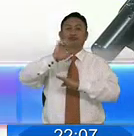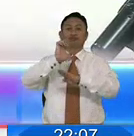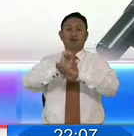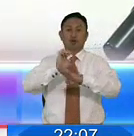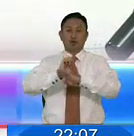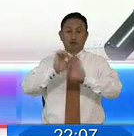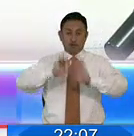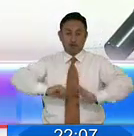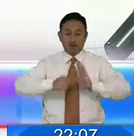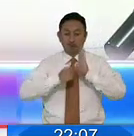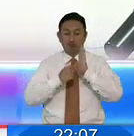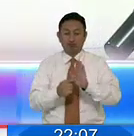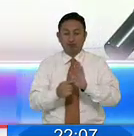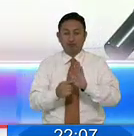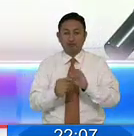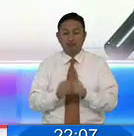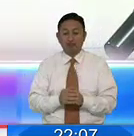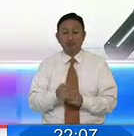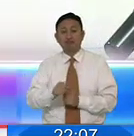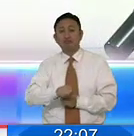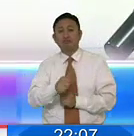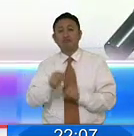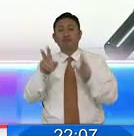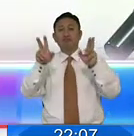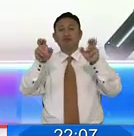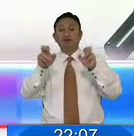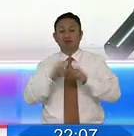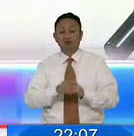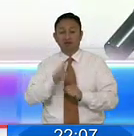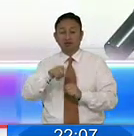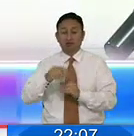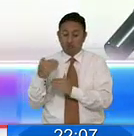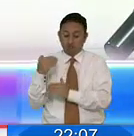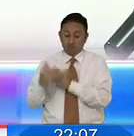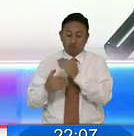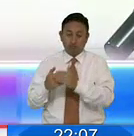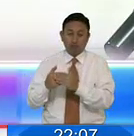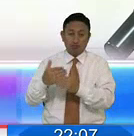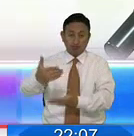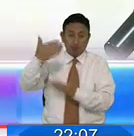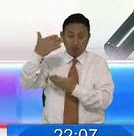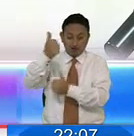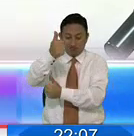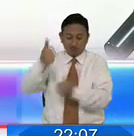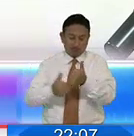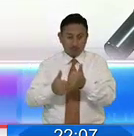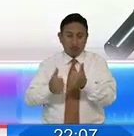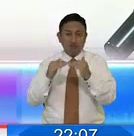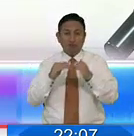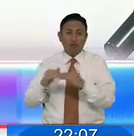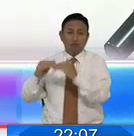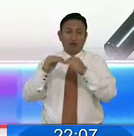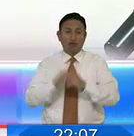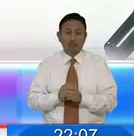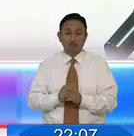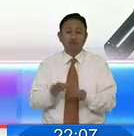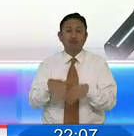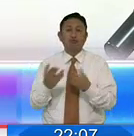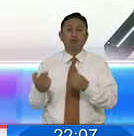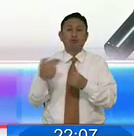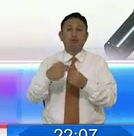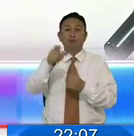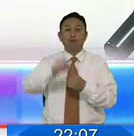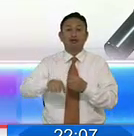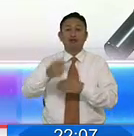presentado además acciones orientadas a romper el ordenamiento político democrático con la participación de actores